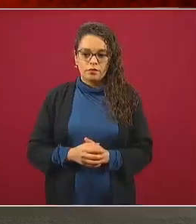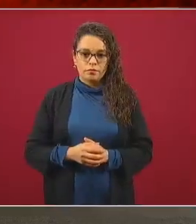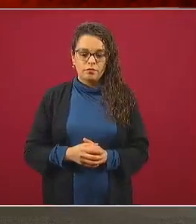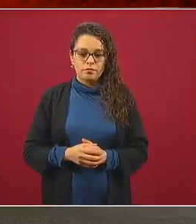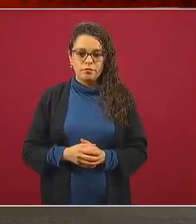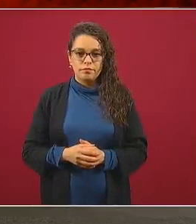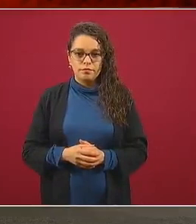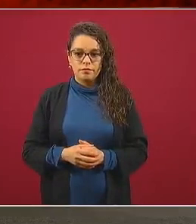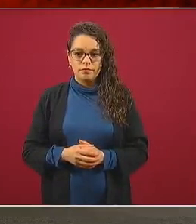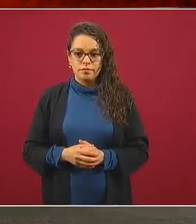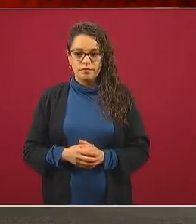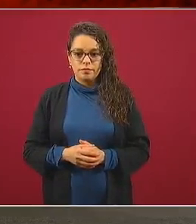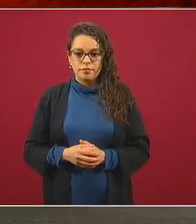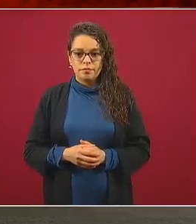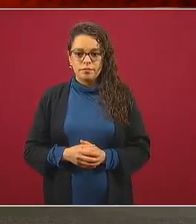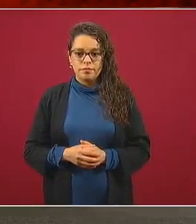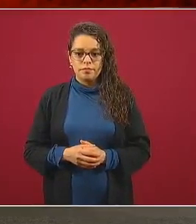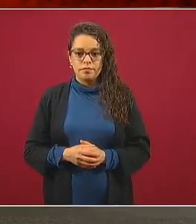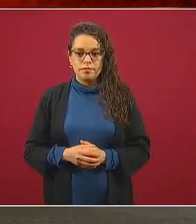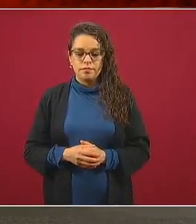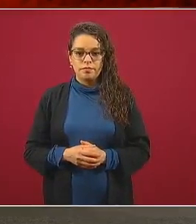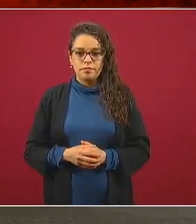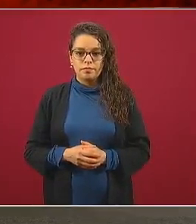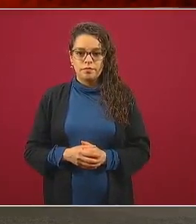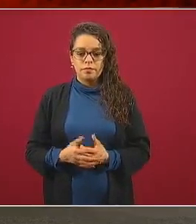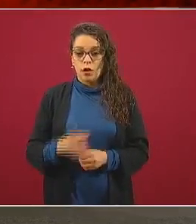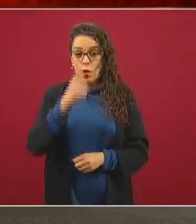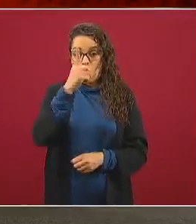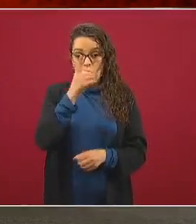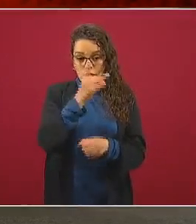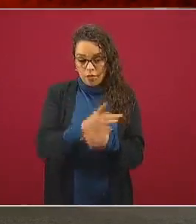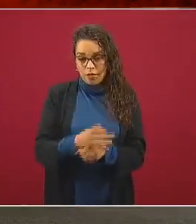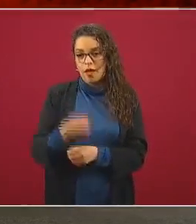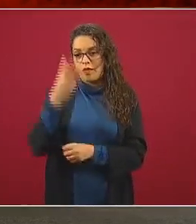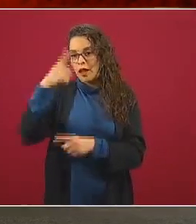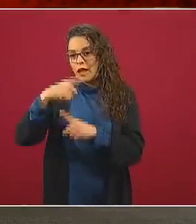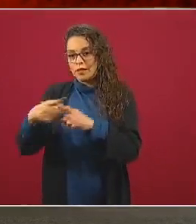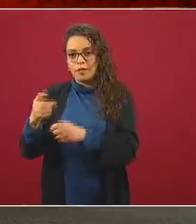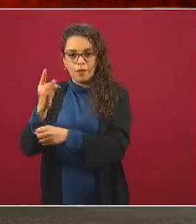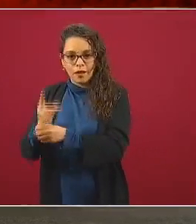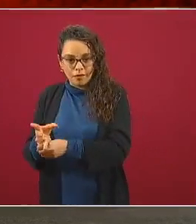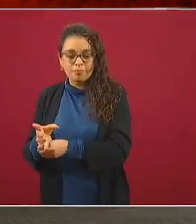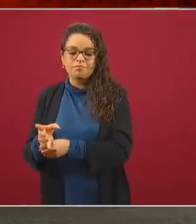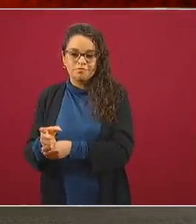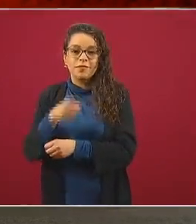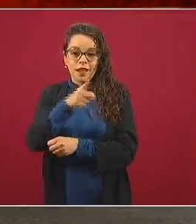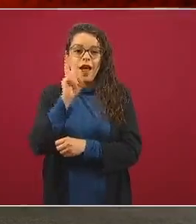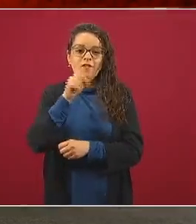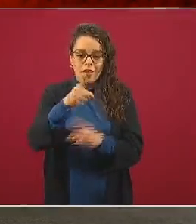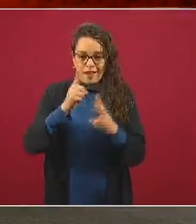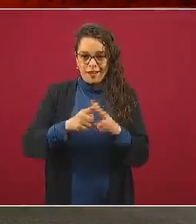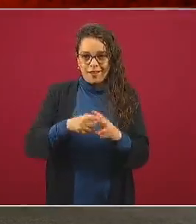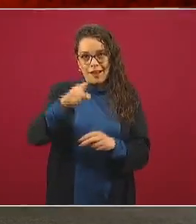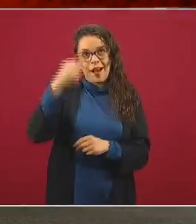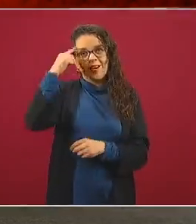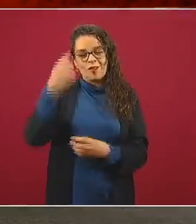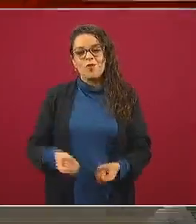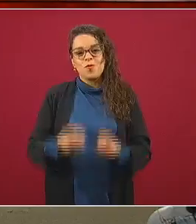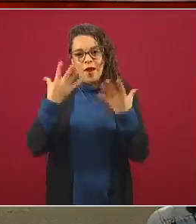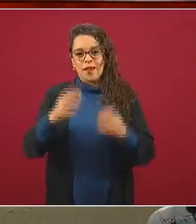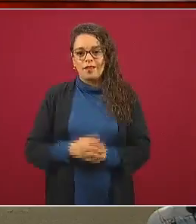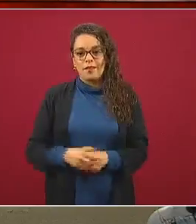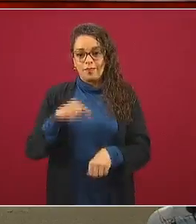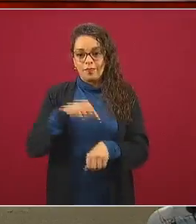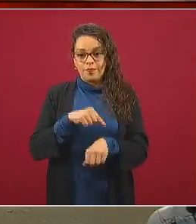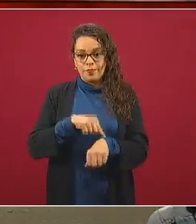indirectos. Ahí hágale cuentas y ya. Exacto. Muchas gracias. Desafortunadamente son las 19:58,